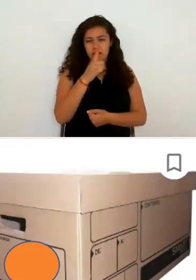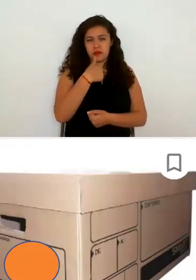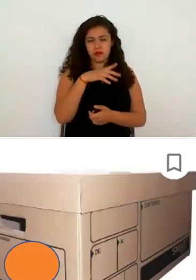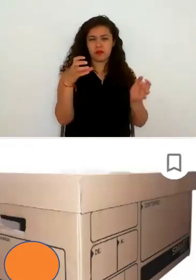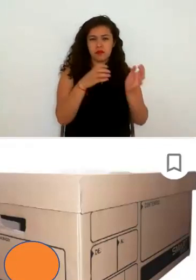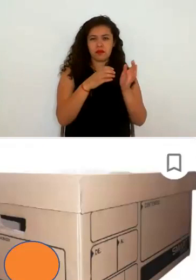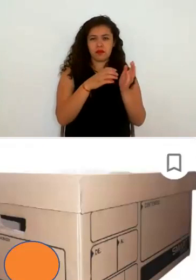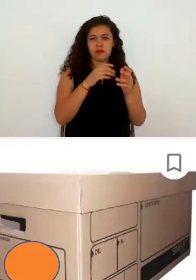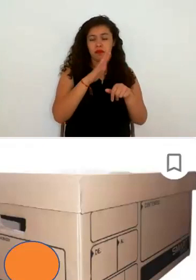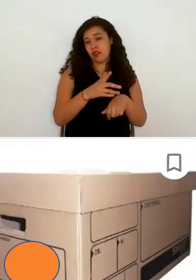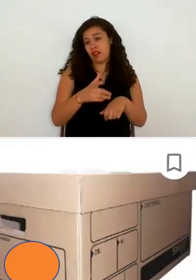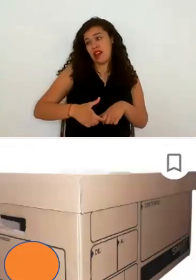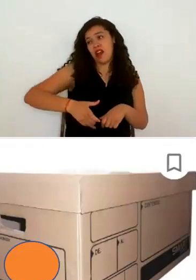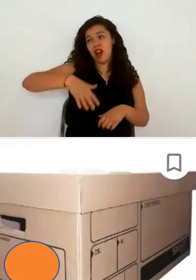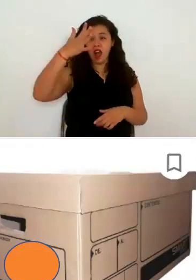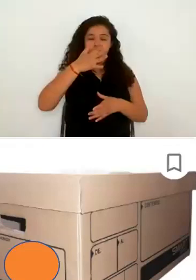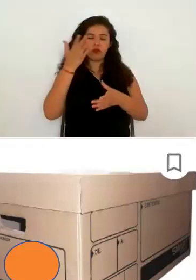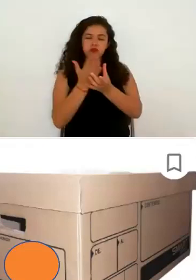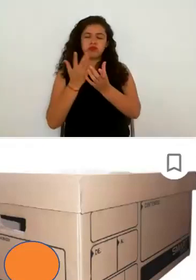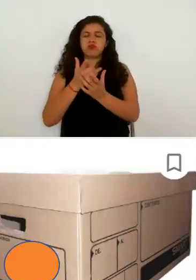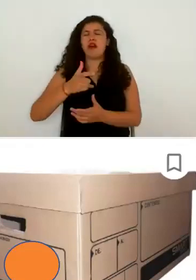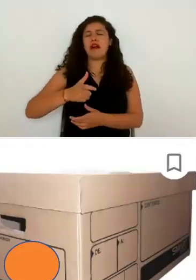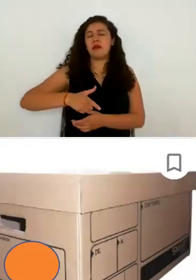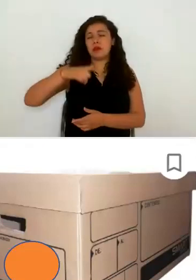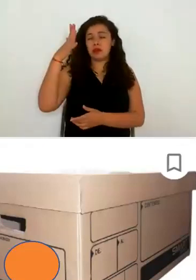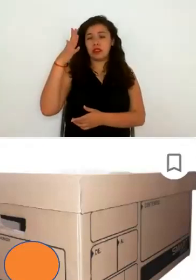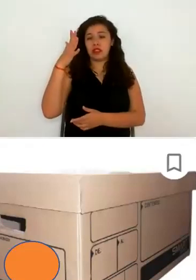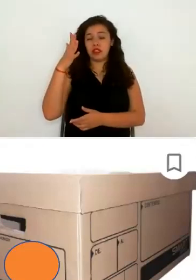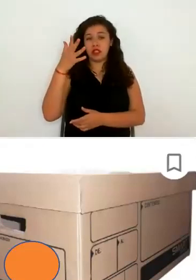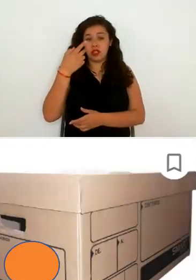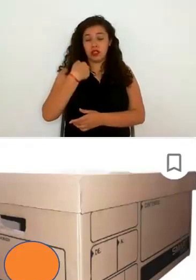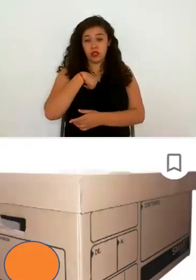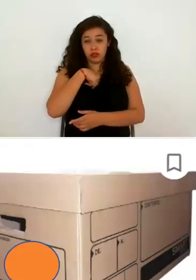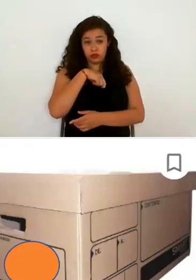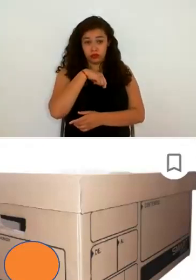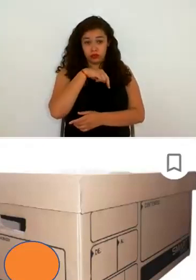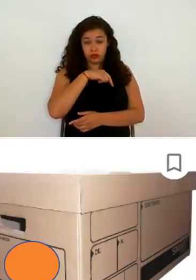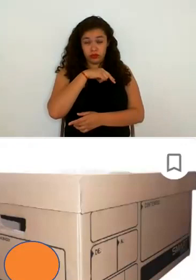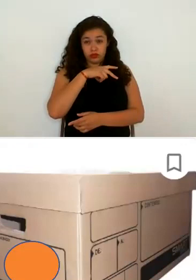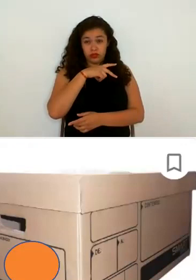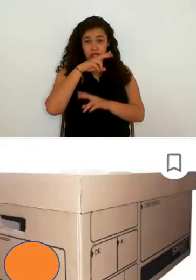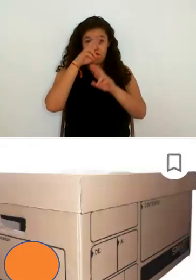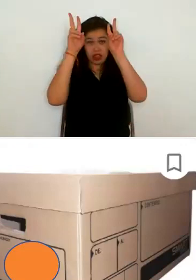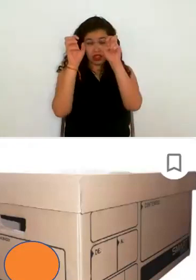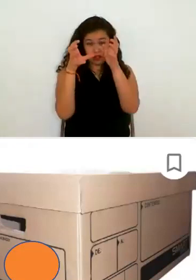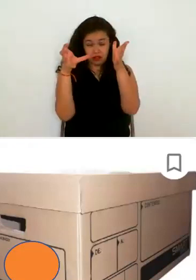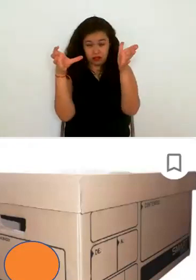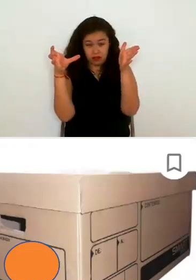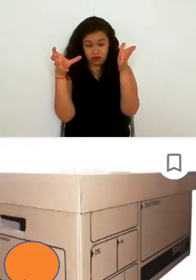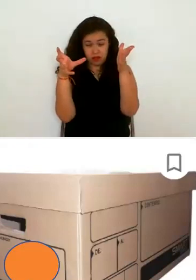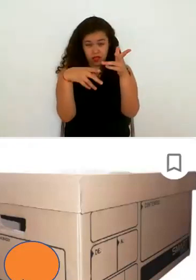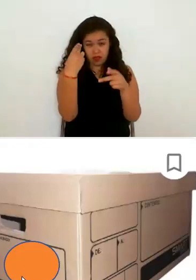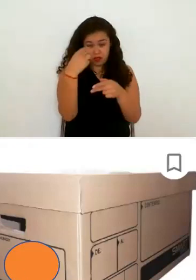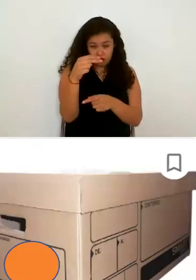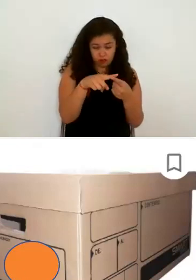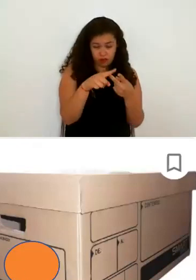más caras y los folders más caros, pero si no tenemos en el folder el título del expediente y en la caja